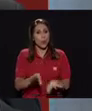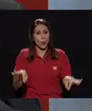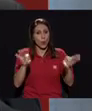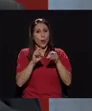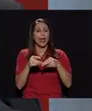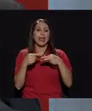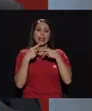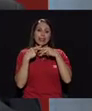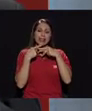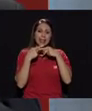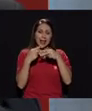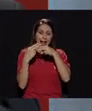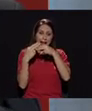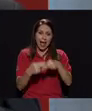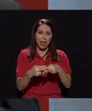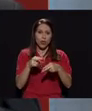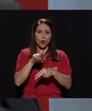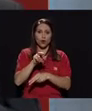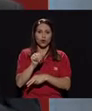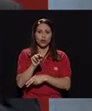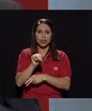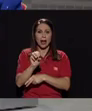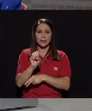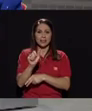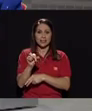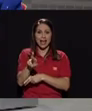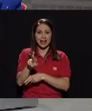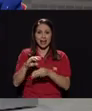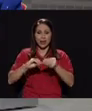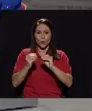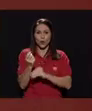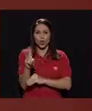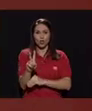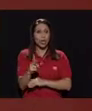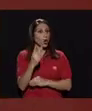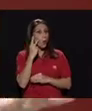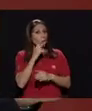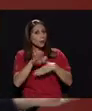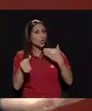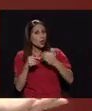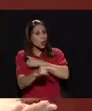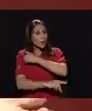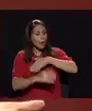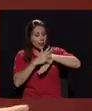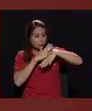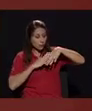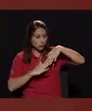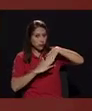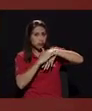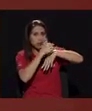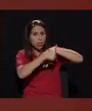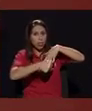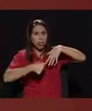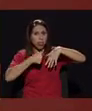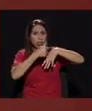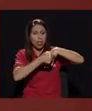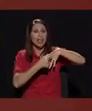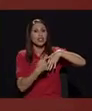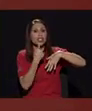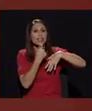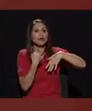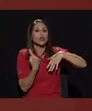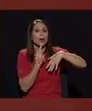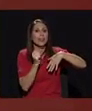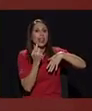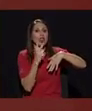gran importancia y declarado Ramsar el número 12. Como vemos, hay humedales a lo largo y ancho del país, estos son solo 12, hay 300 y resto